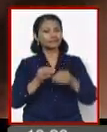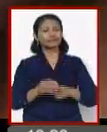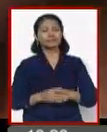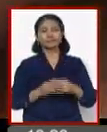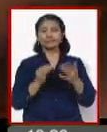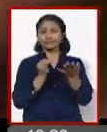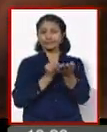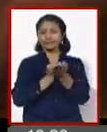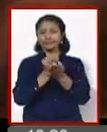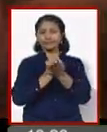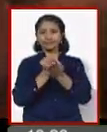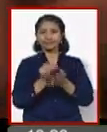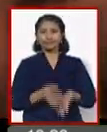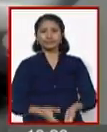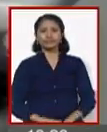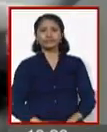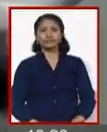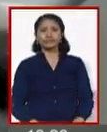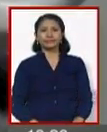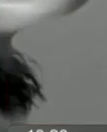en nuestras redes sociales.